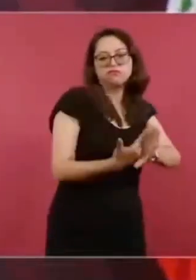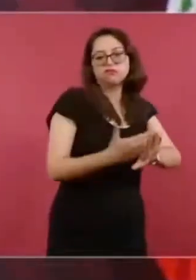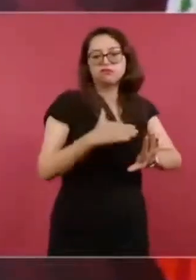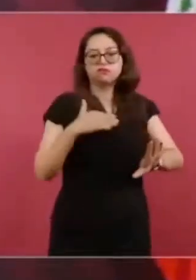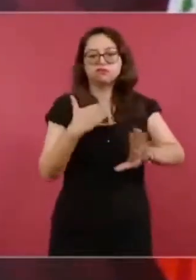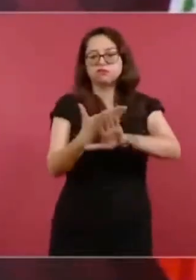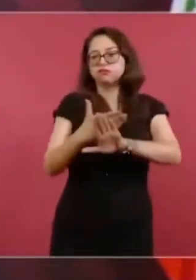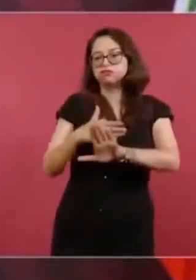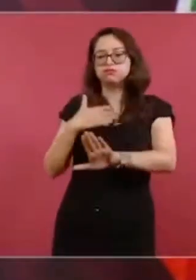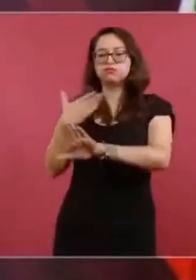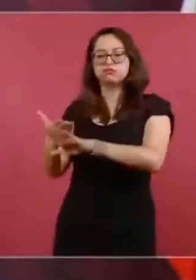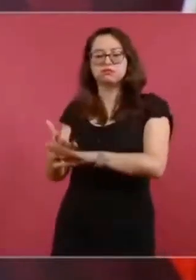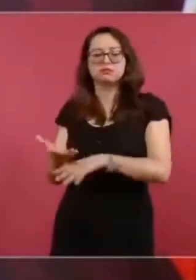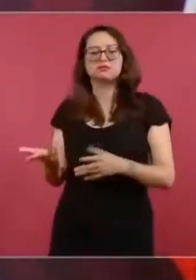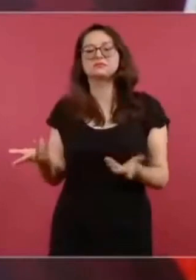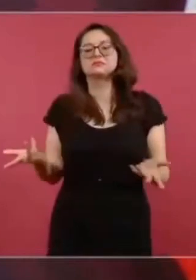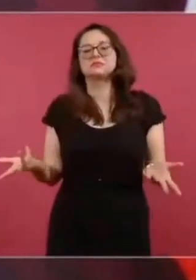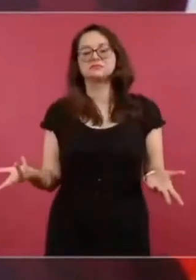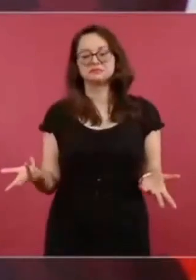De mancharnos,